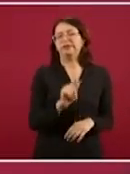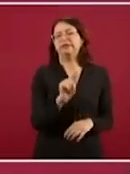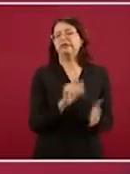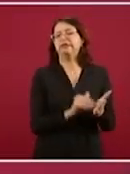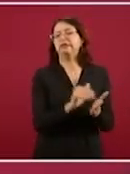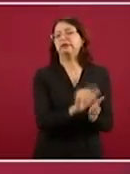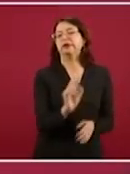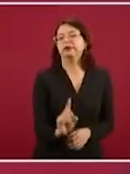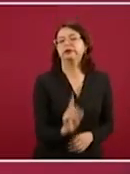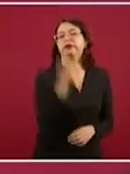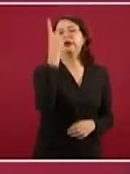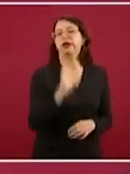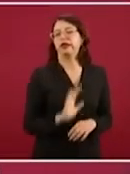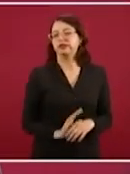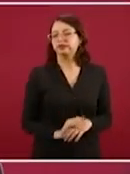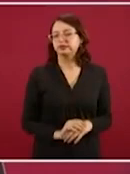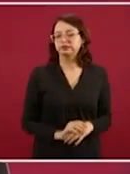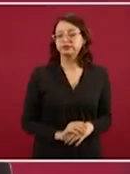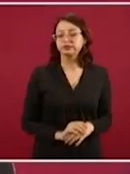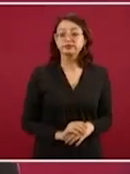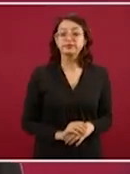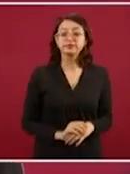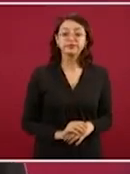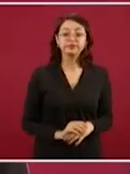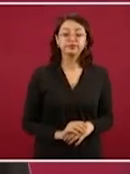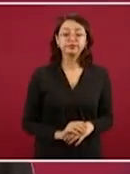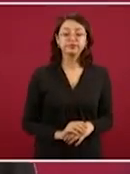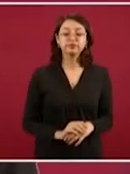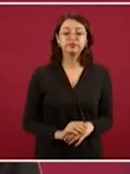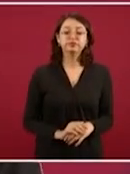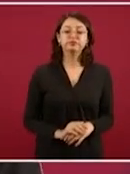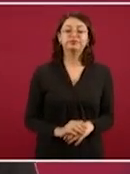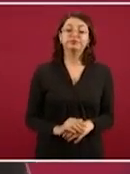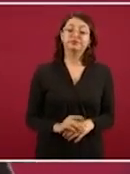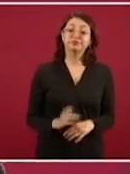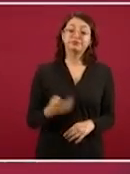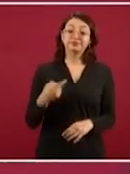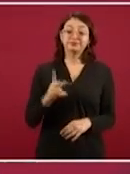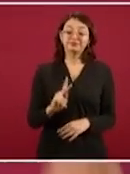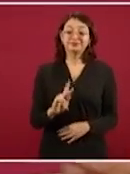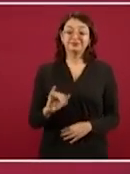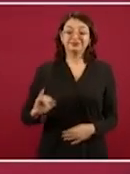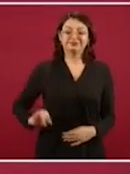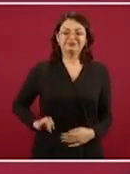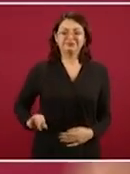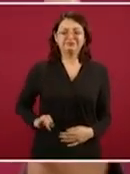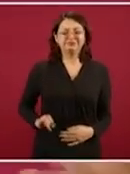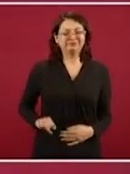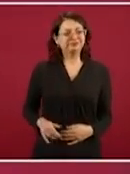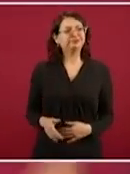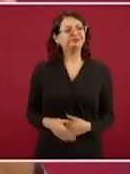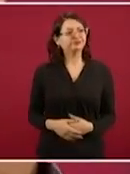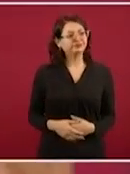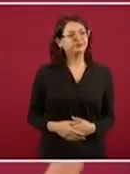pero lo interesante es que pues protestamos, ¿no?,